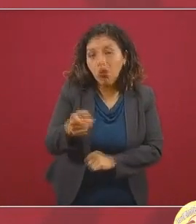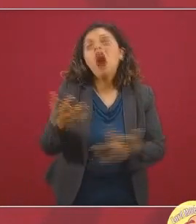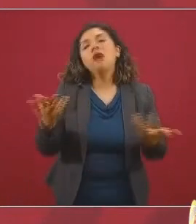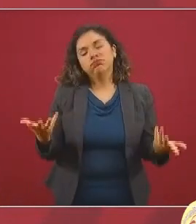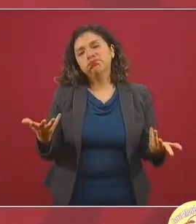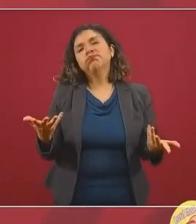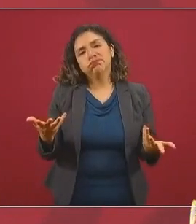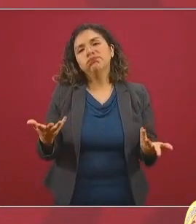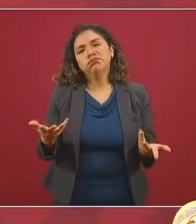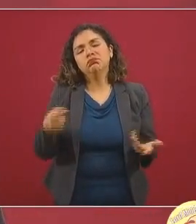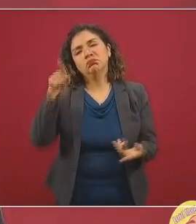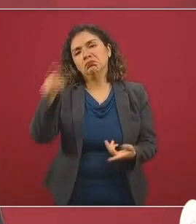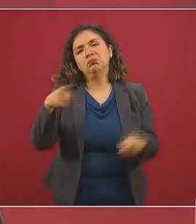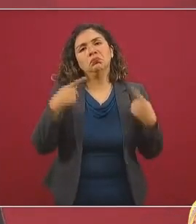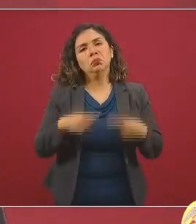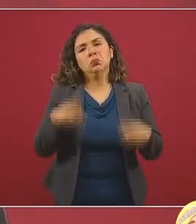le